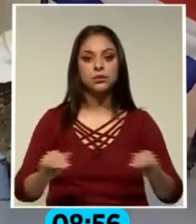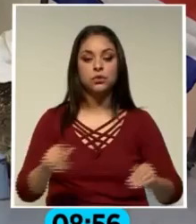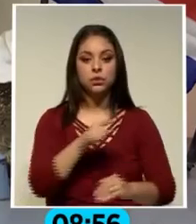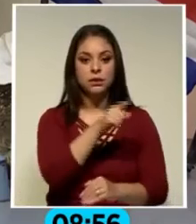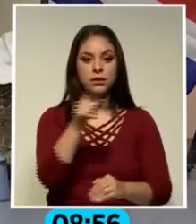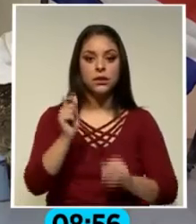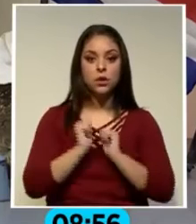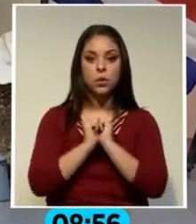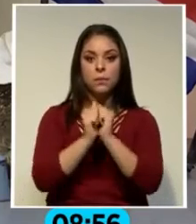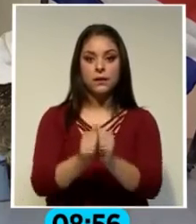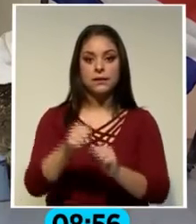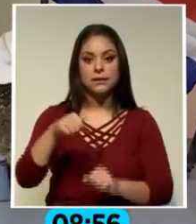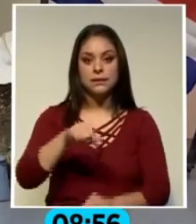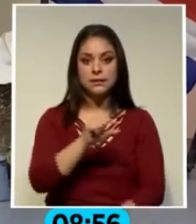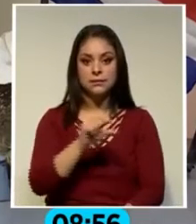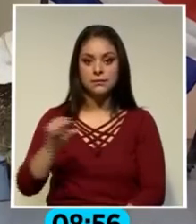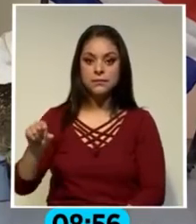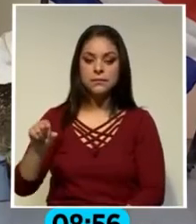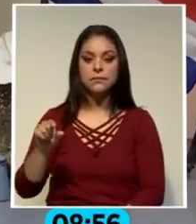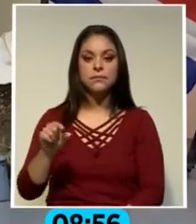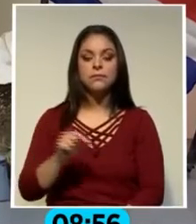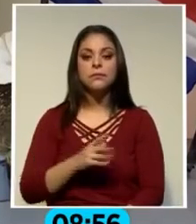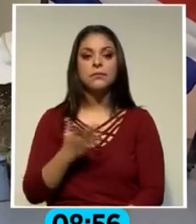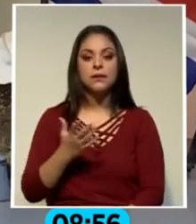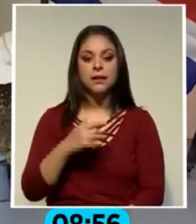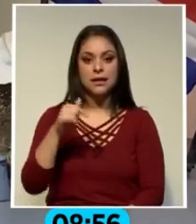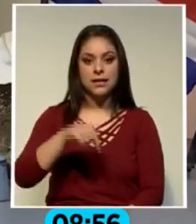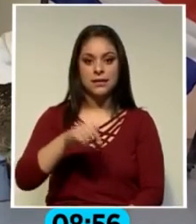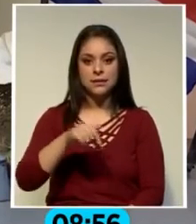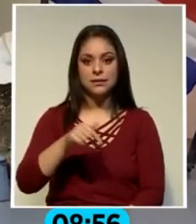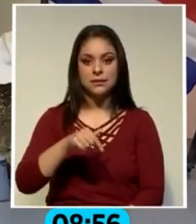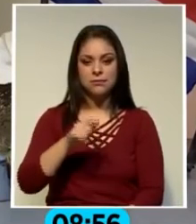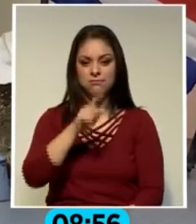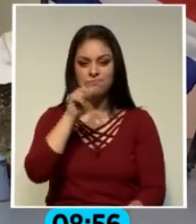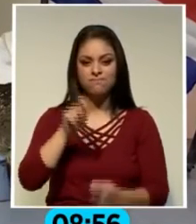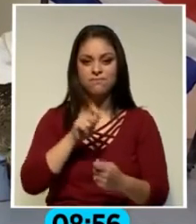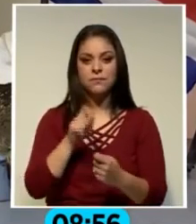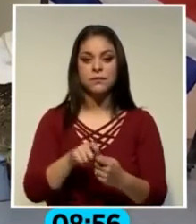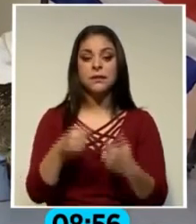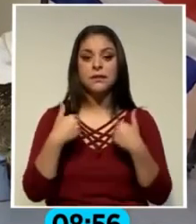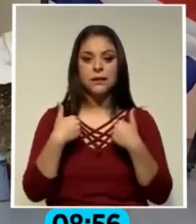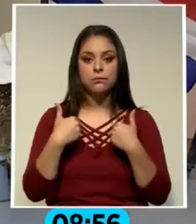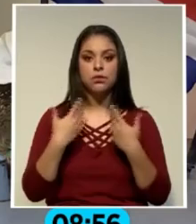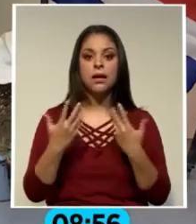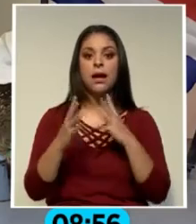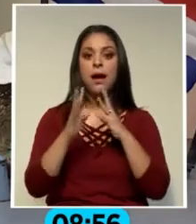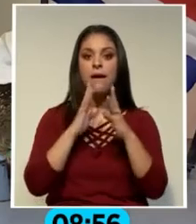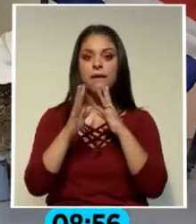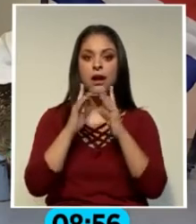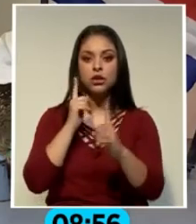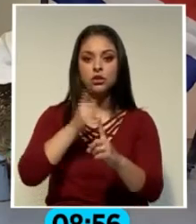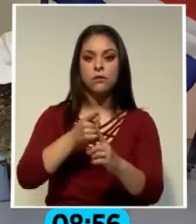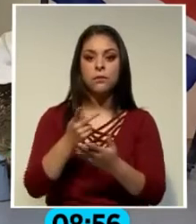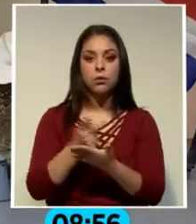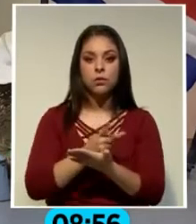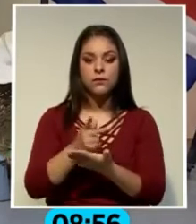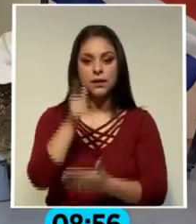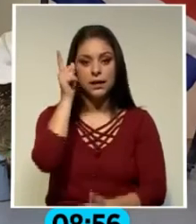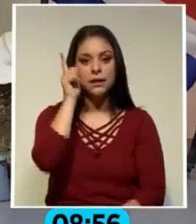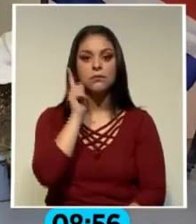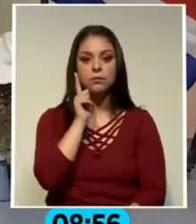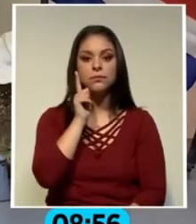estado acompañando durante esta semana en esta particularidad que hemos tenido de conversar acerca de la provincia de Limón